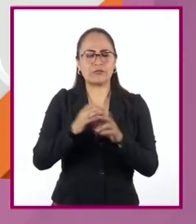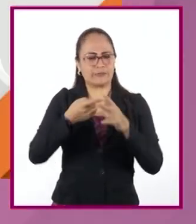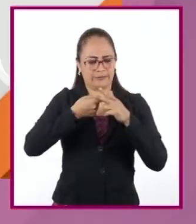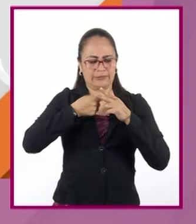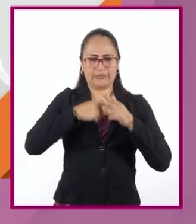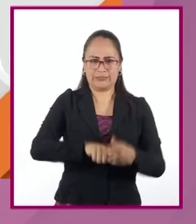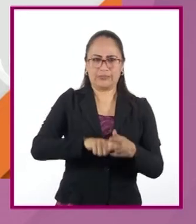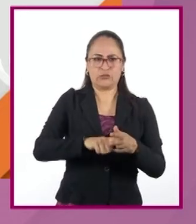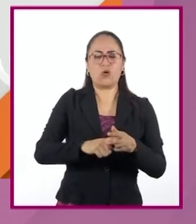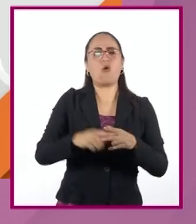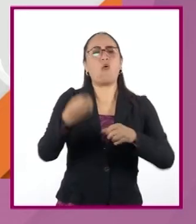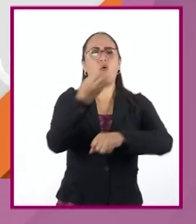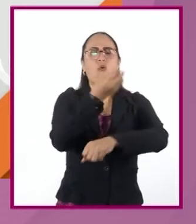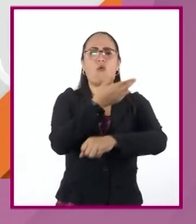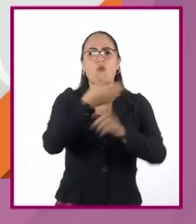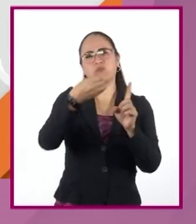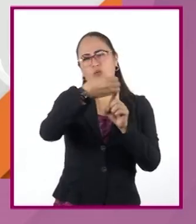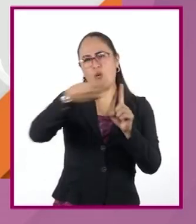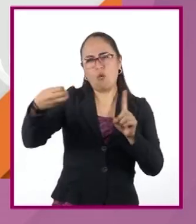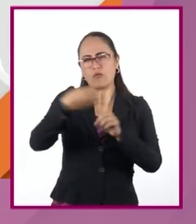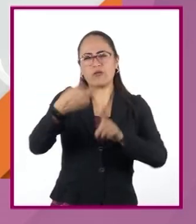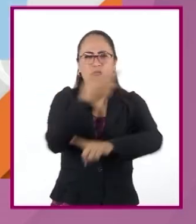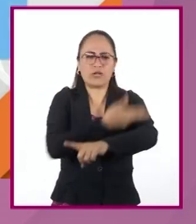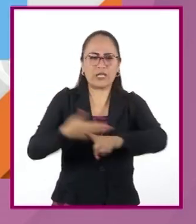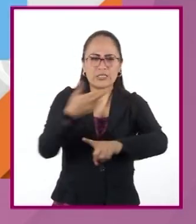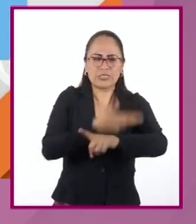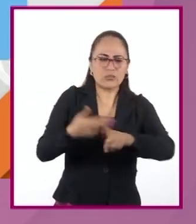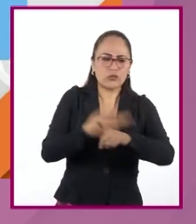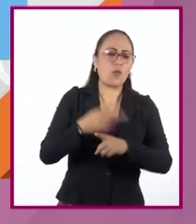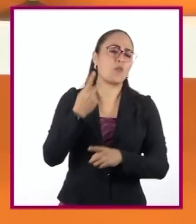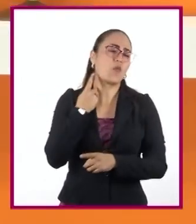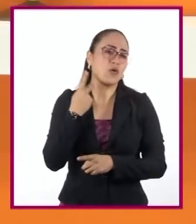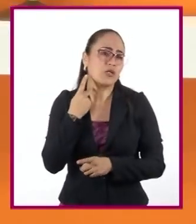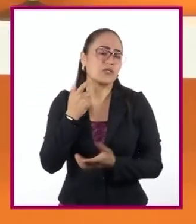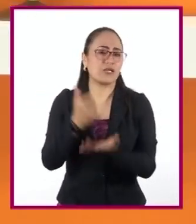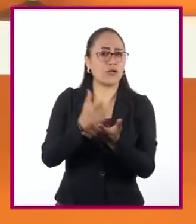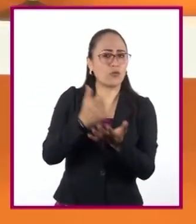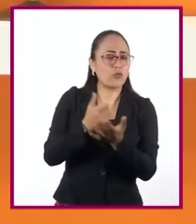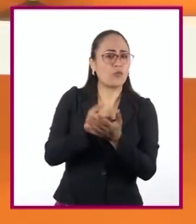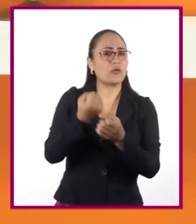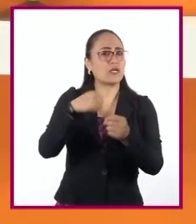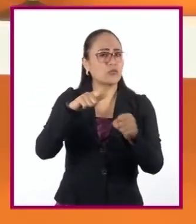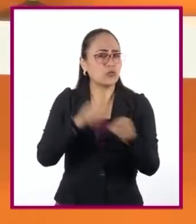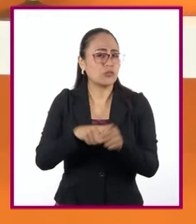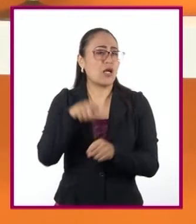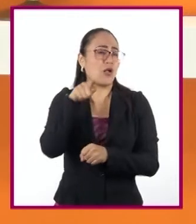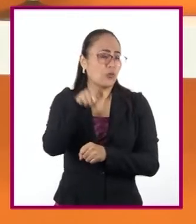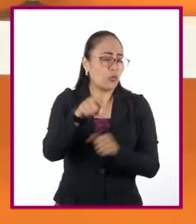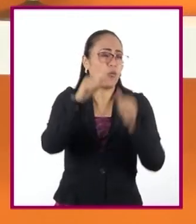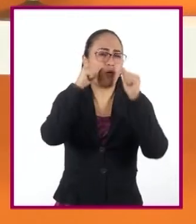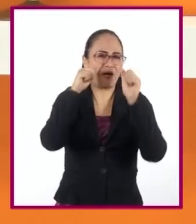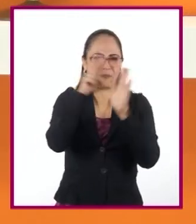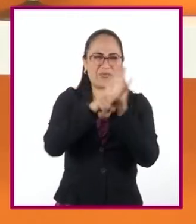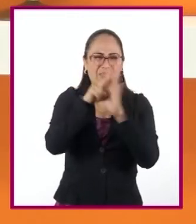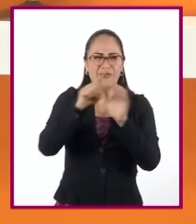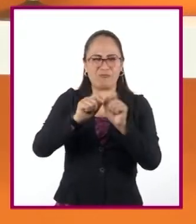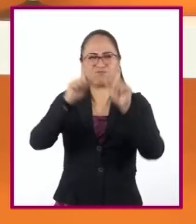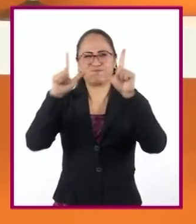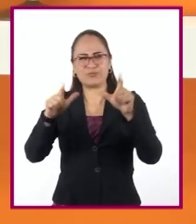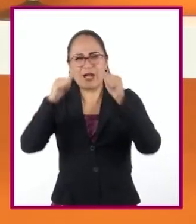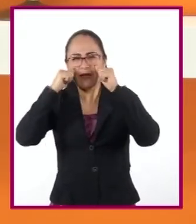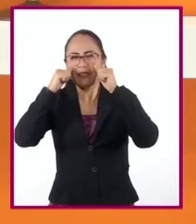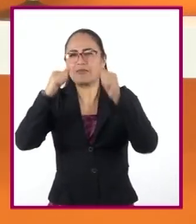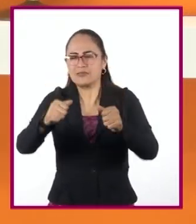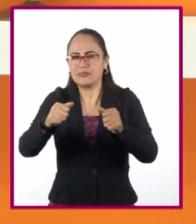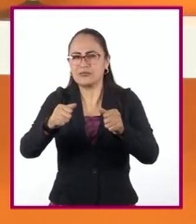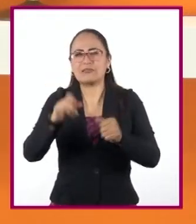inicio con su organización política, económica y, por último, social. Ya que si pusiste atención al video, habrás observado